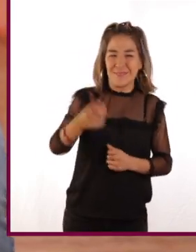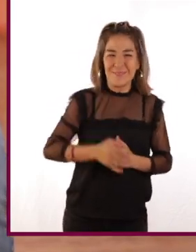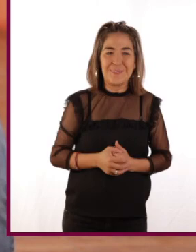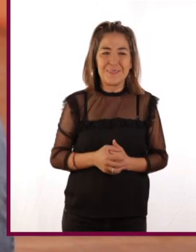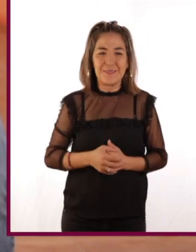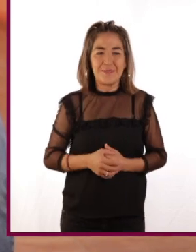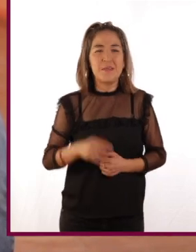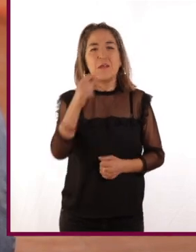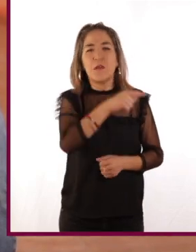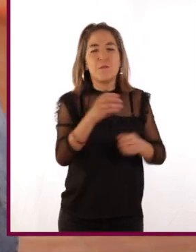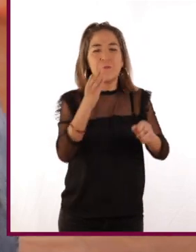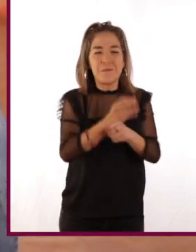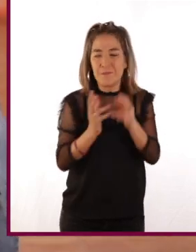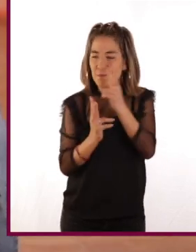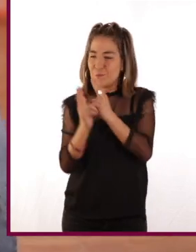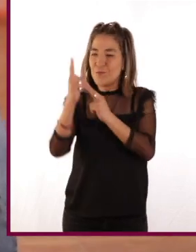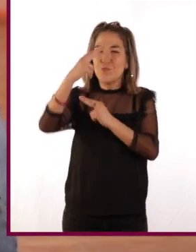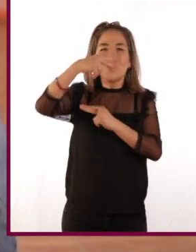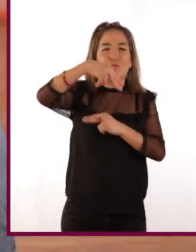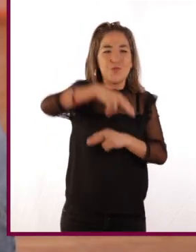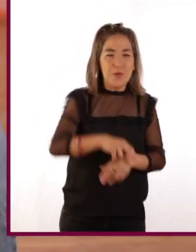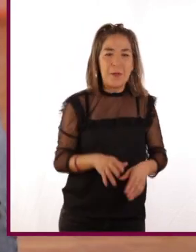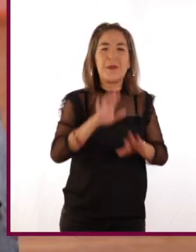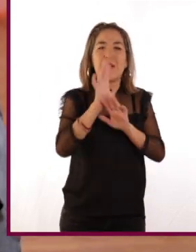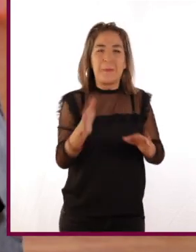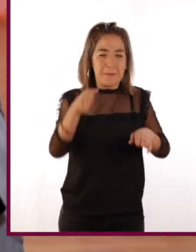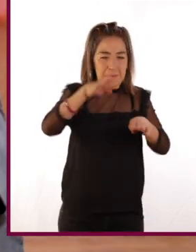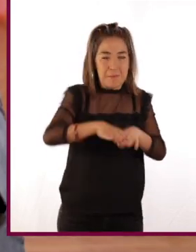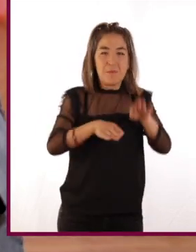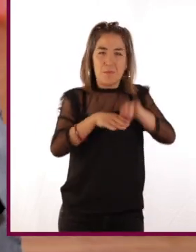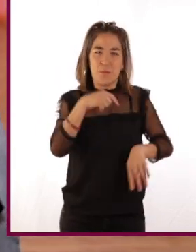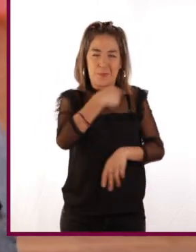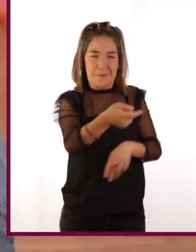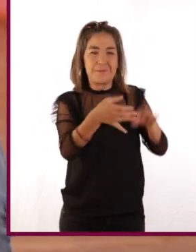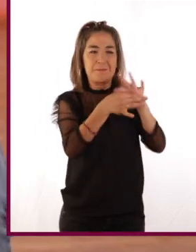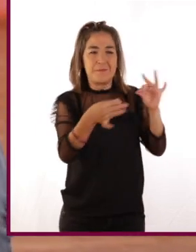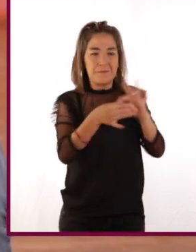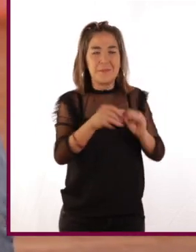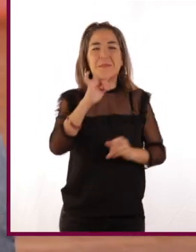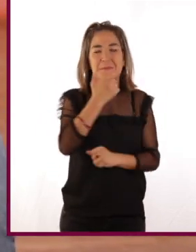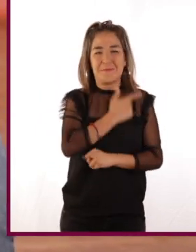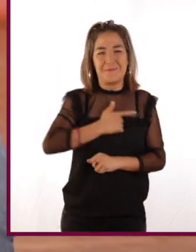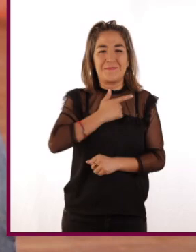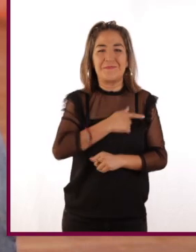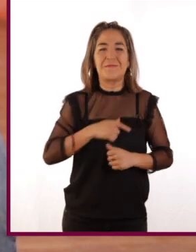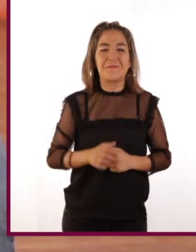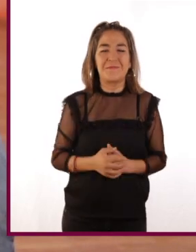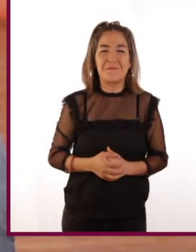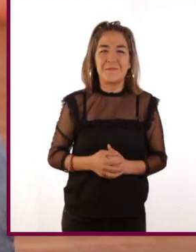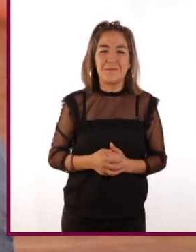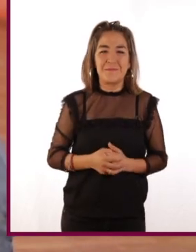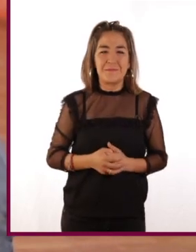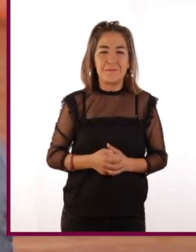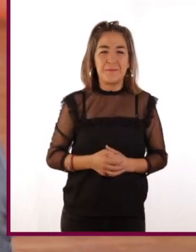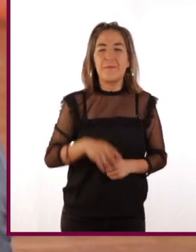dije, mira, mientras recortamos y pegamos, te voy a ir contando más de estos poliedros, ¿te late? Va, me date.